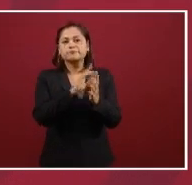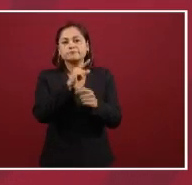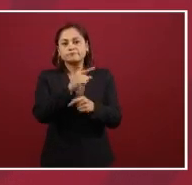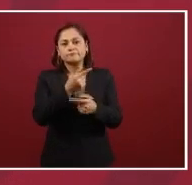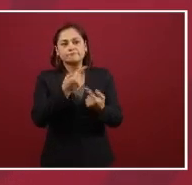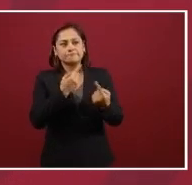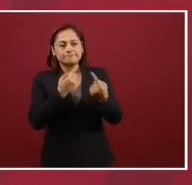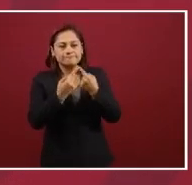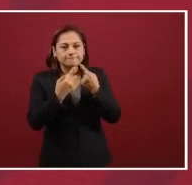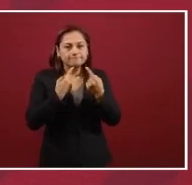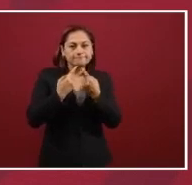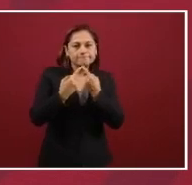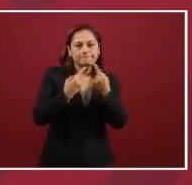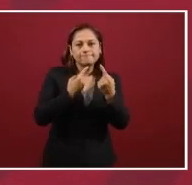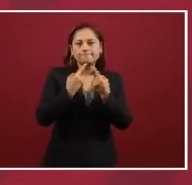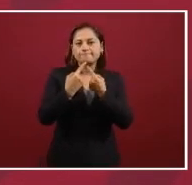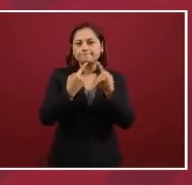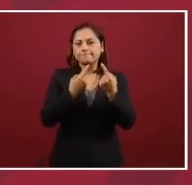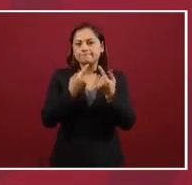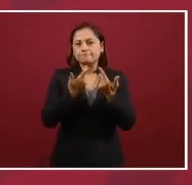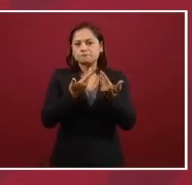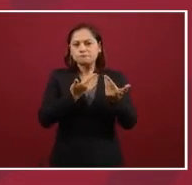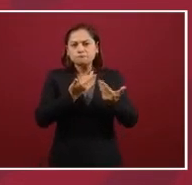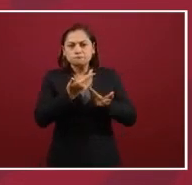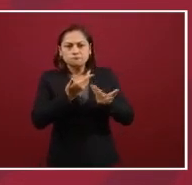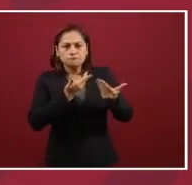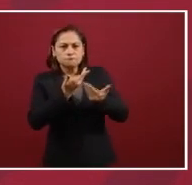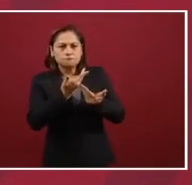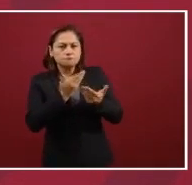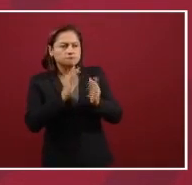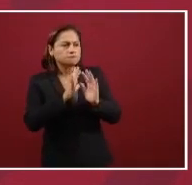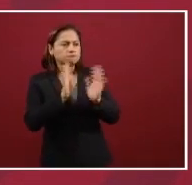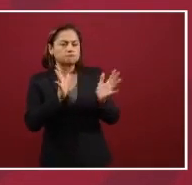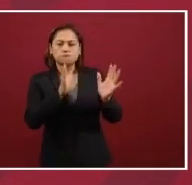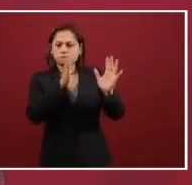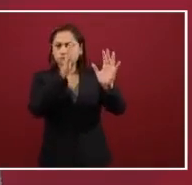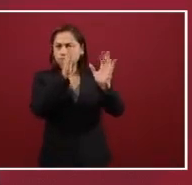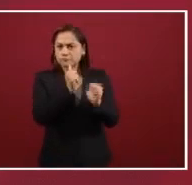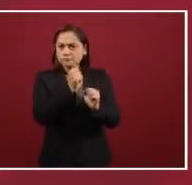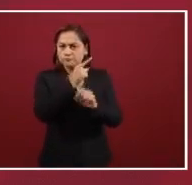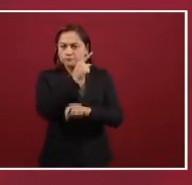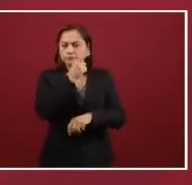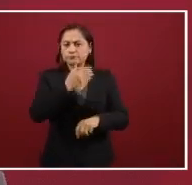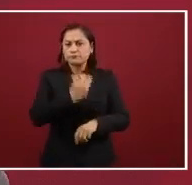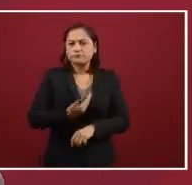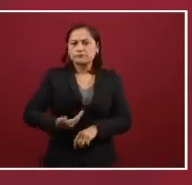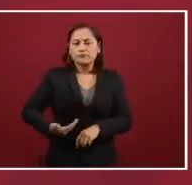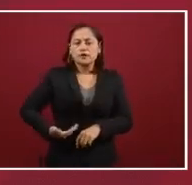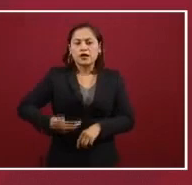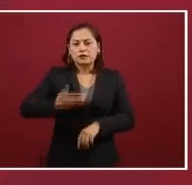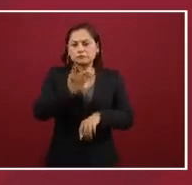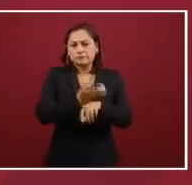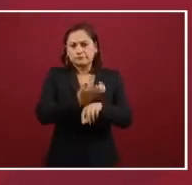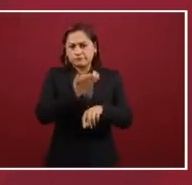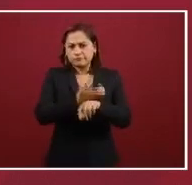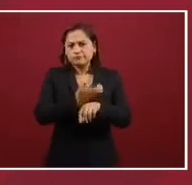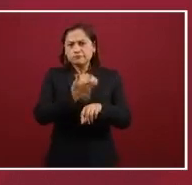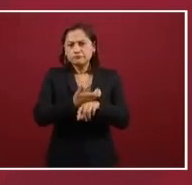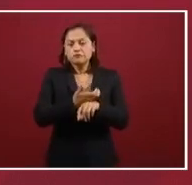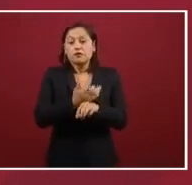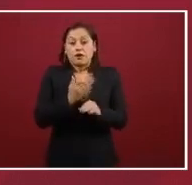diferencias y al final se llegó a un acuerdo con el gobierno de Estados Unidos y se está